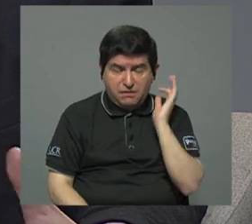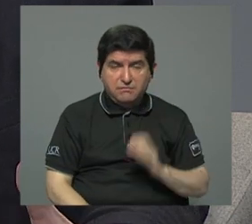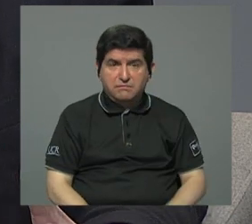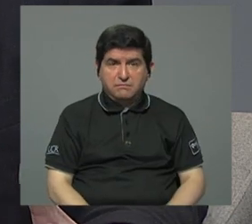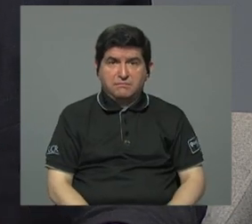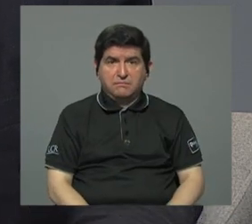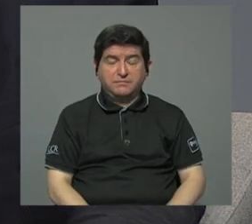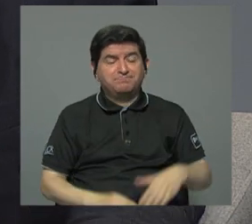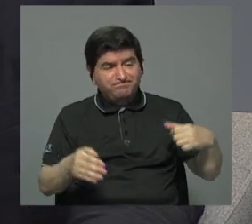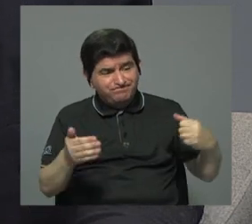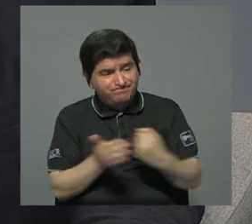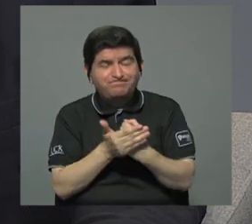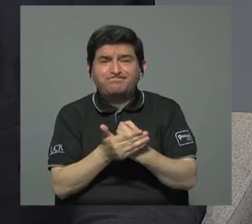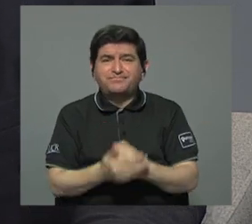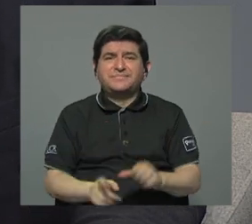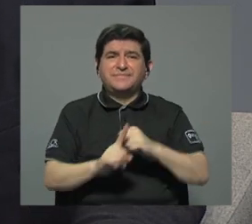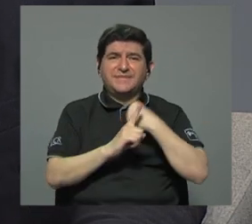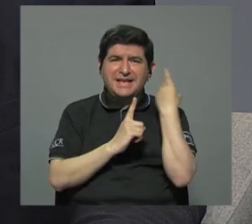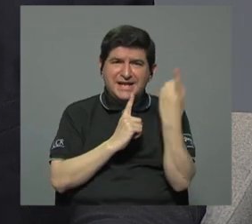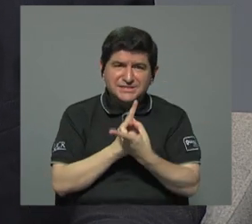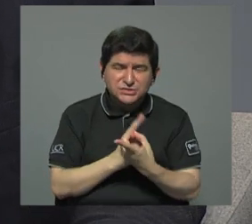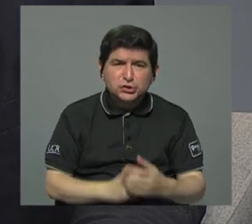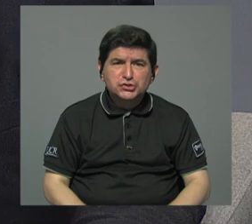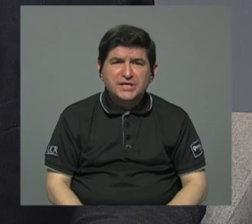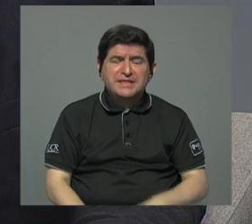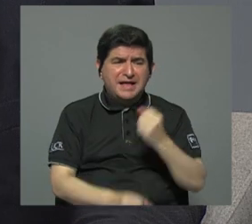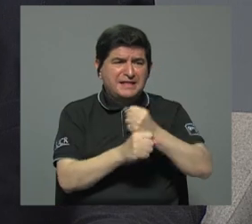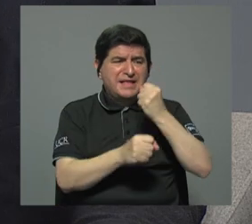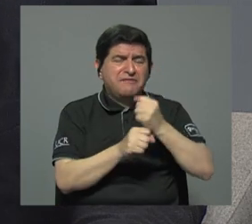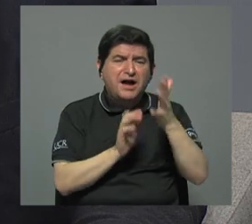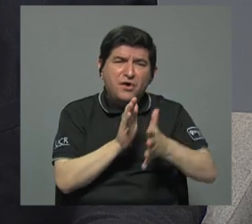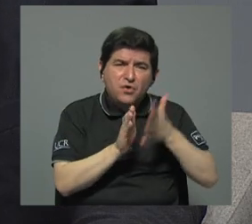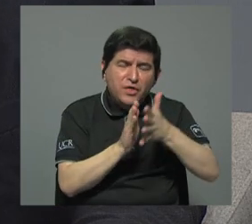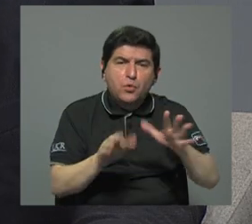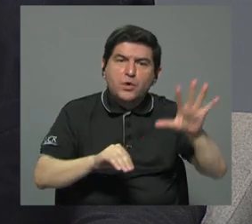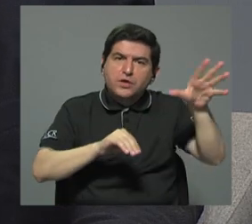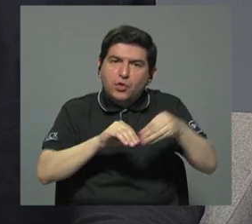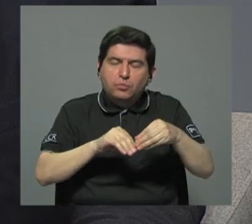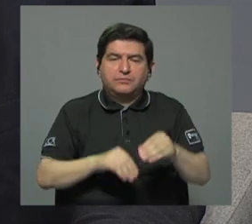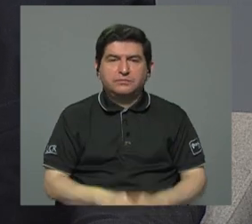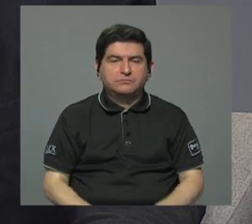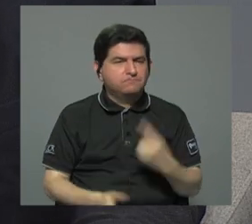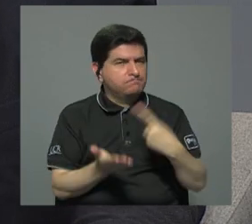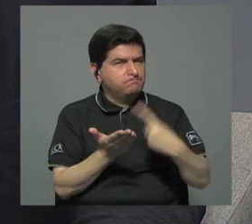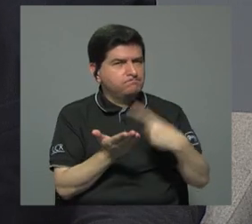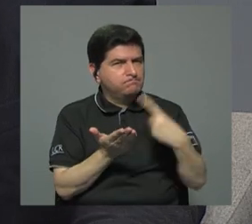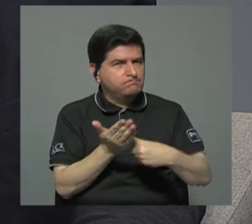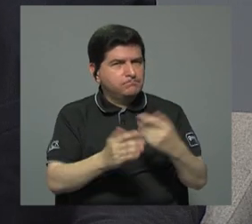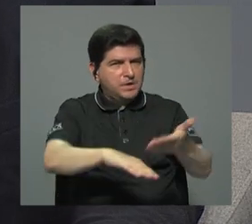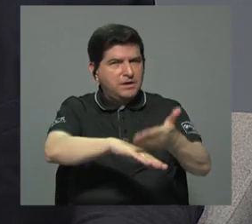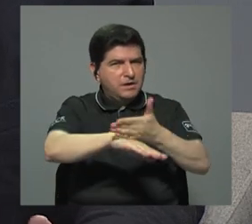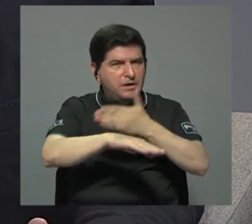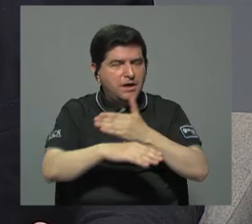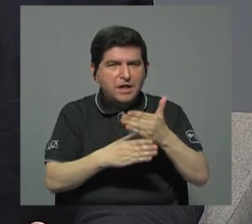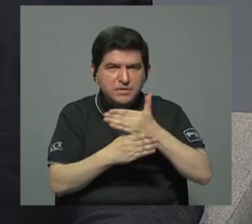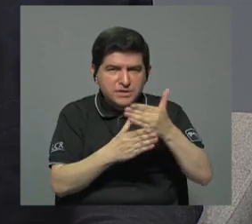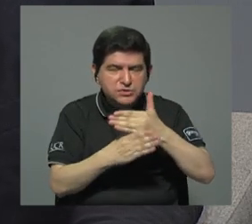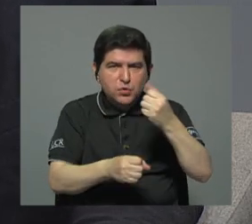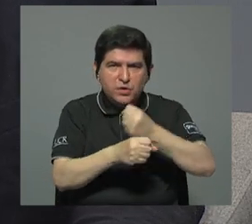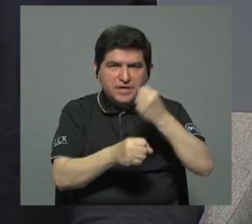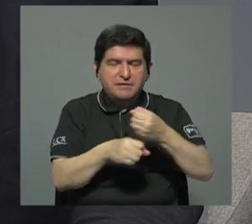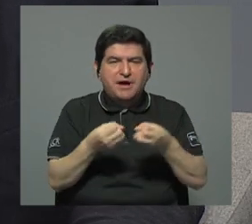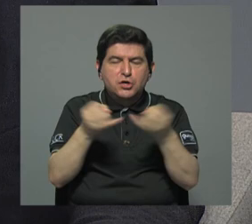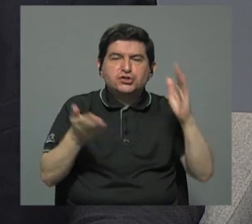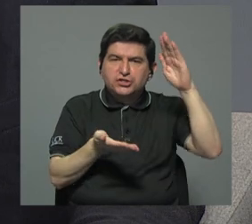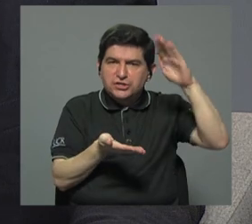tienen lamentablemente en nuestra sociedad recargadas las tareas de cuidado. Y ahí creemos que hay que discutir hacia avanzar, repartir las horas de trabajo sin reducir